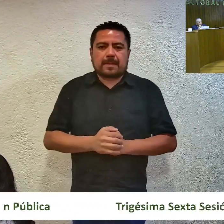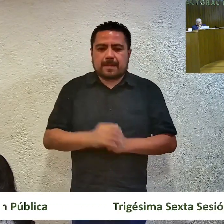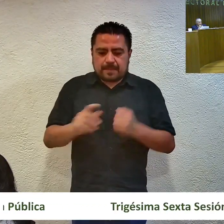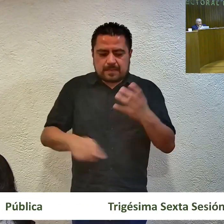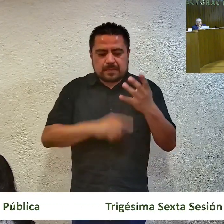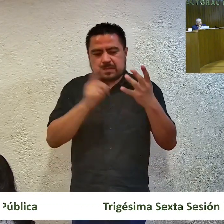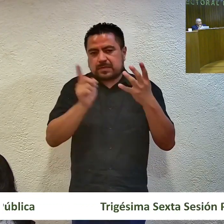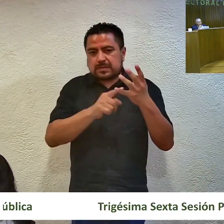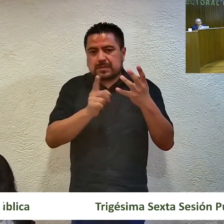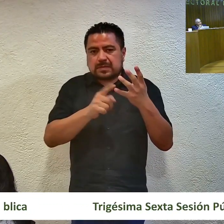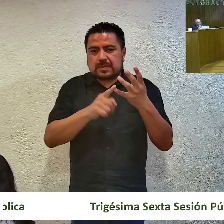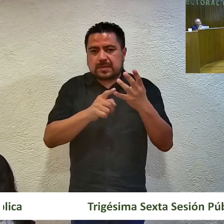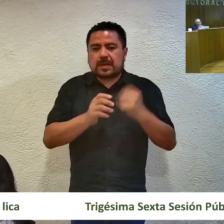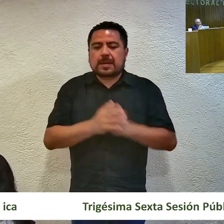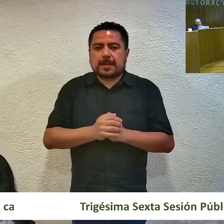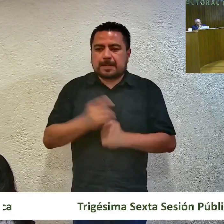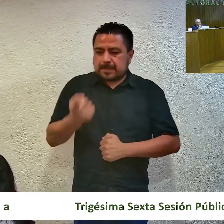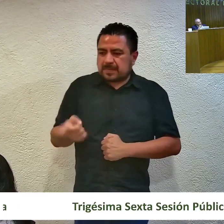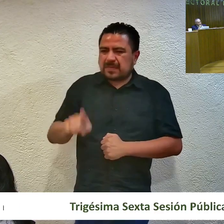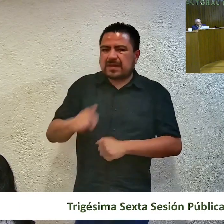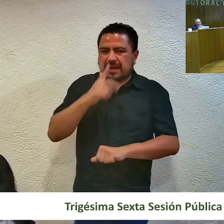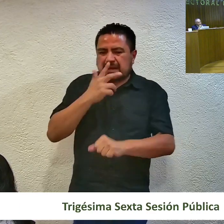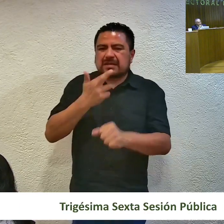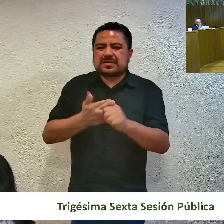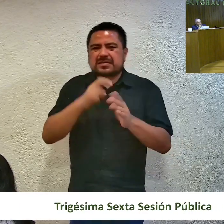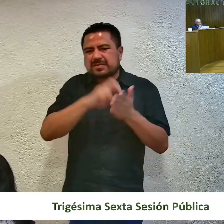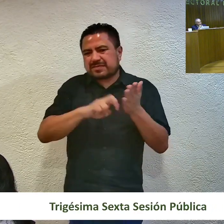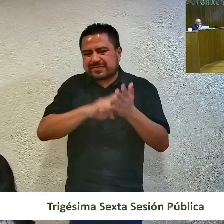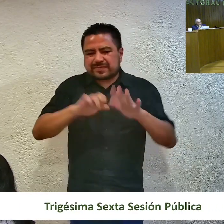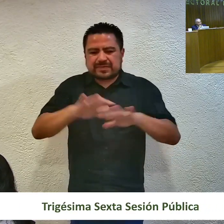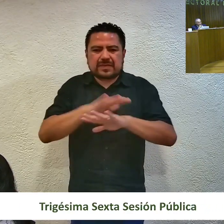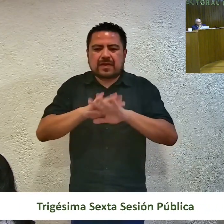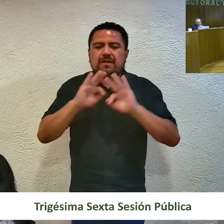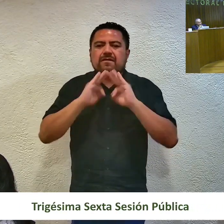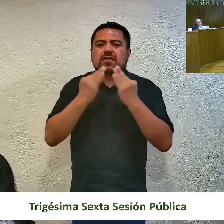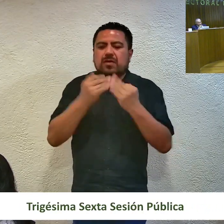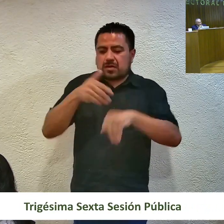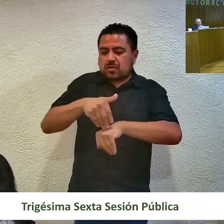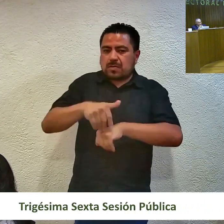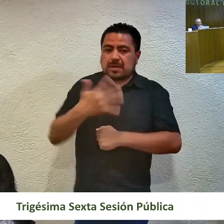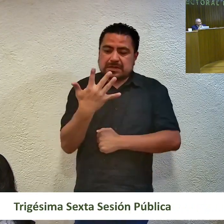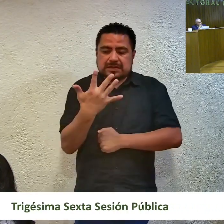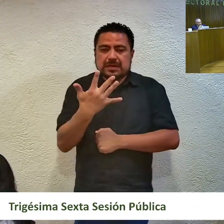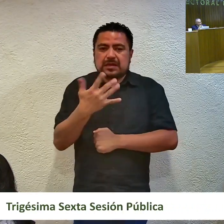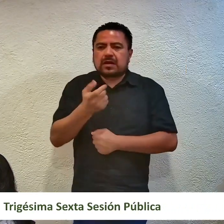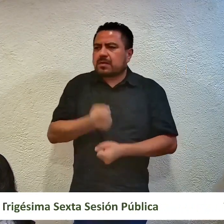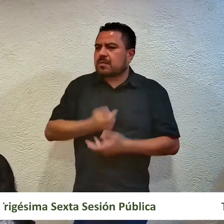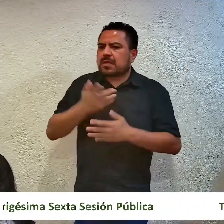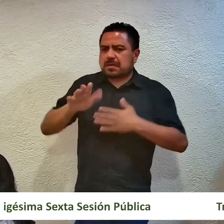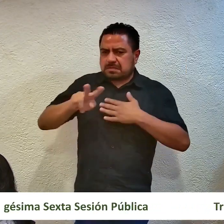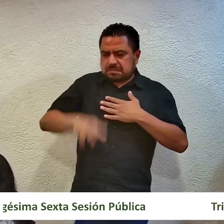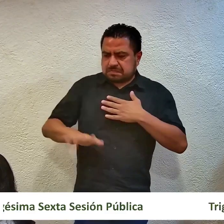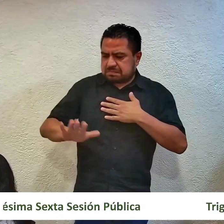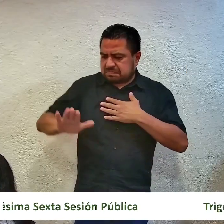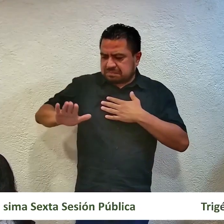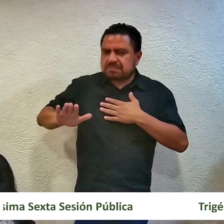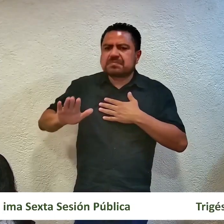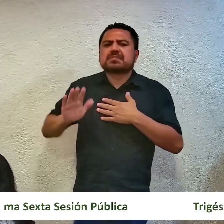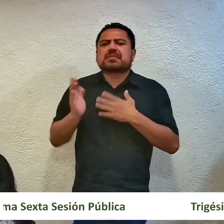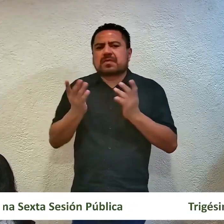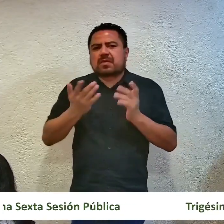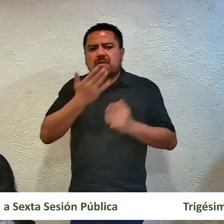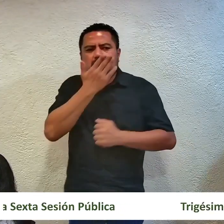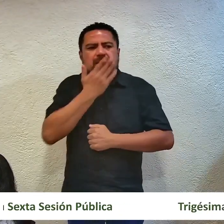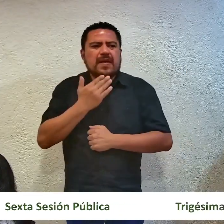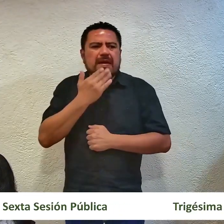4. Se le ordena a la autoridad responsable de modificar el formato 5, manifestación bajo protesta de decir verdad, de no encontrarse en